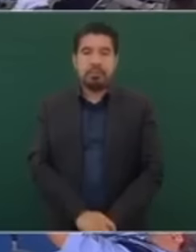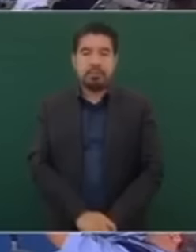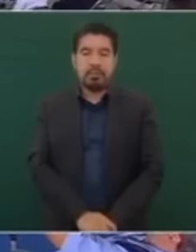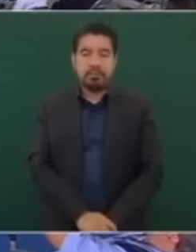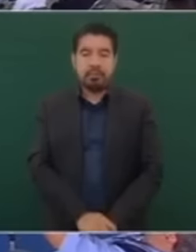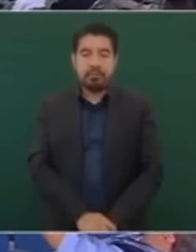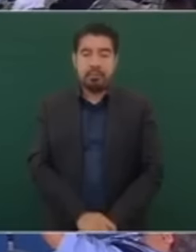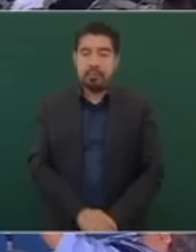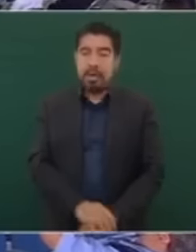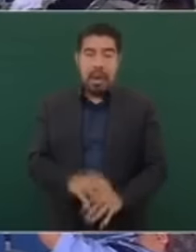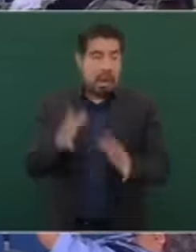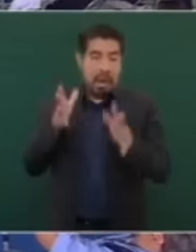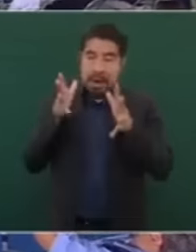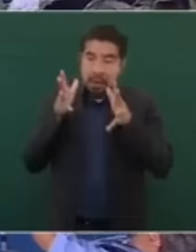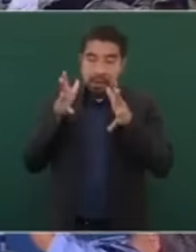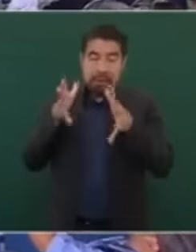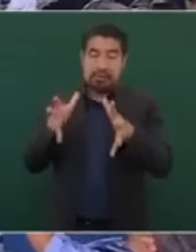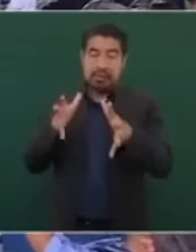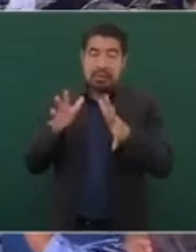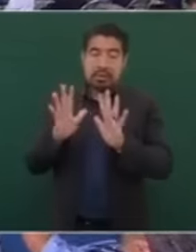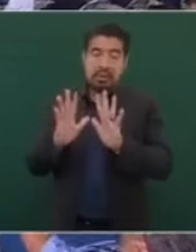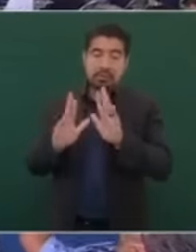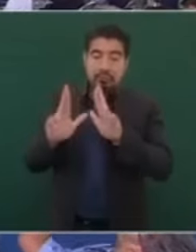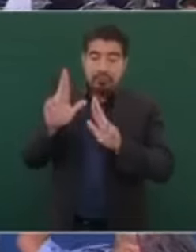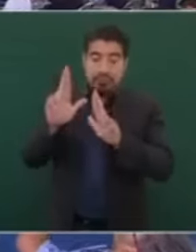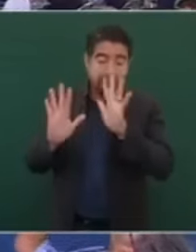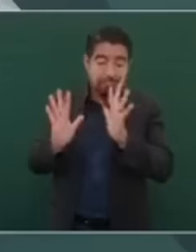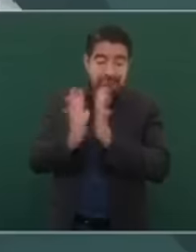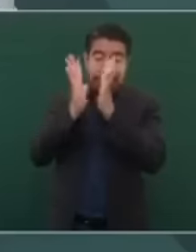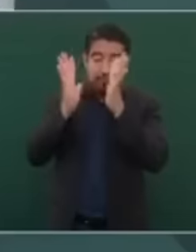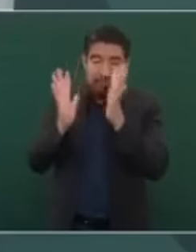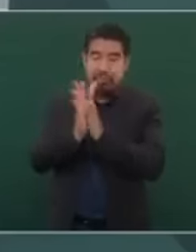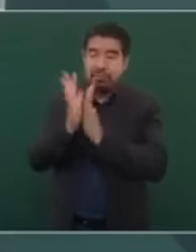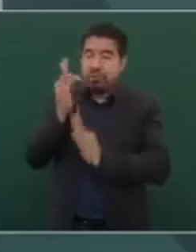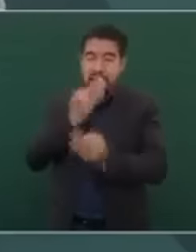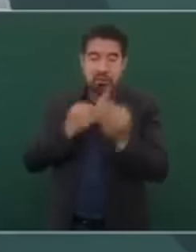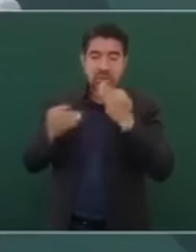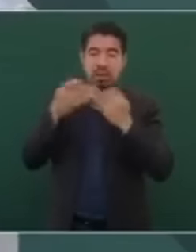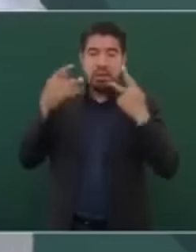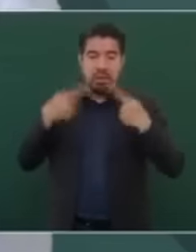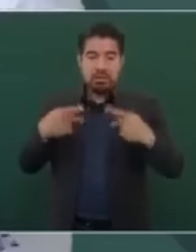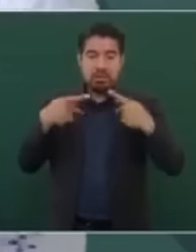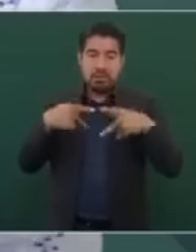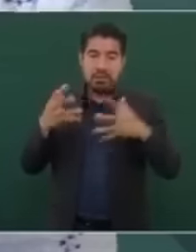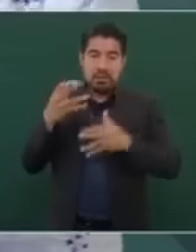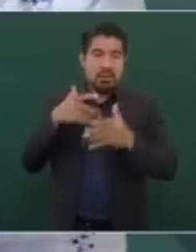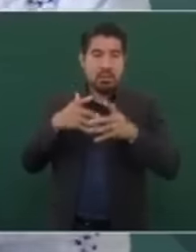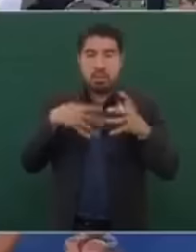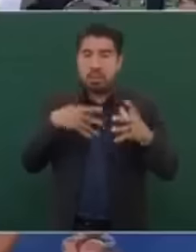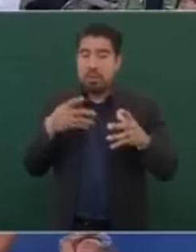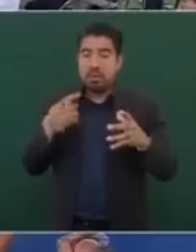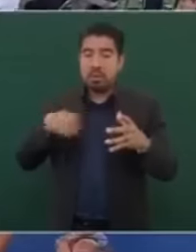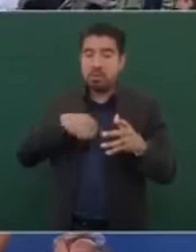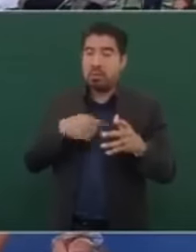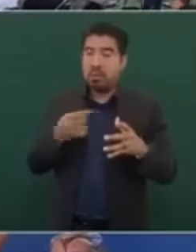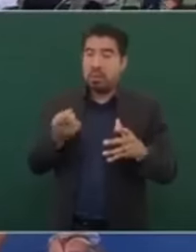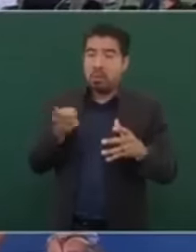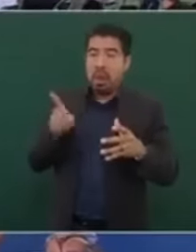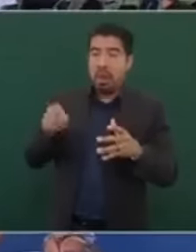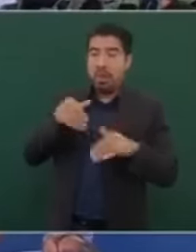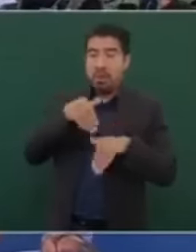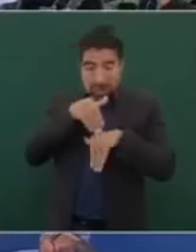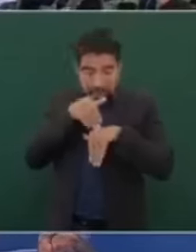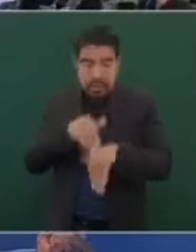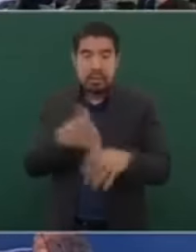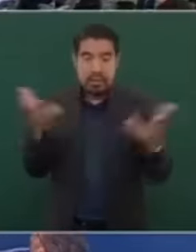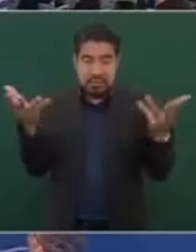Eso es la democracia, ¿no? Gobierno del pueblo, para el pueblo, con el pueblo, mandar obedeciendo.